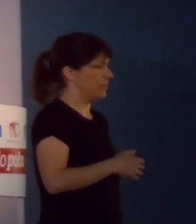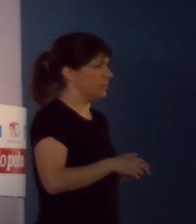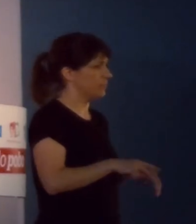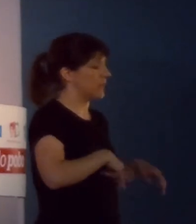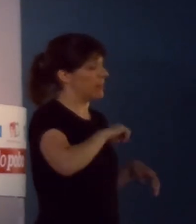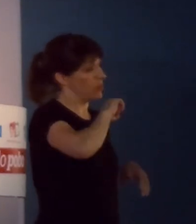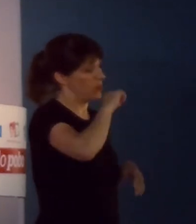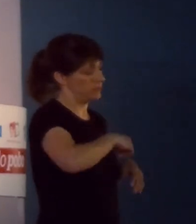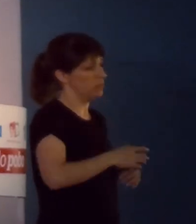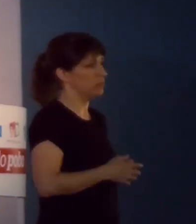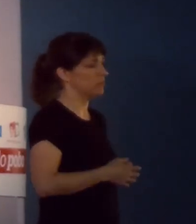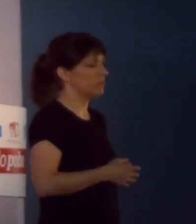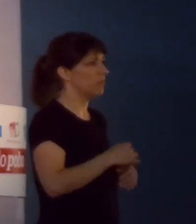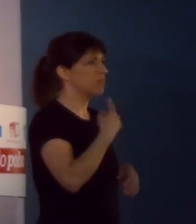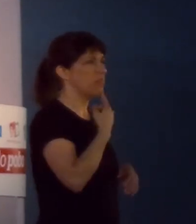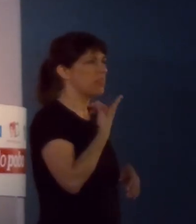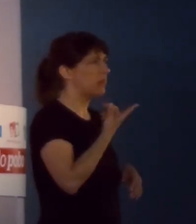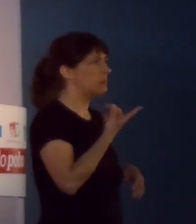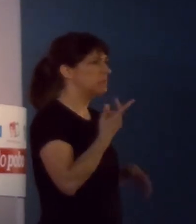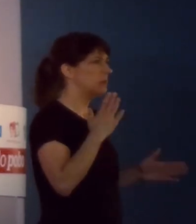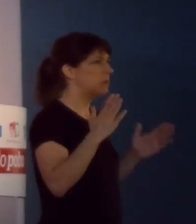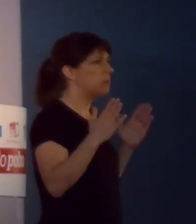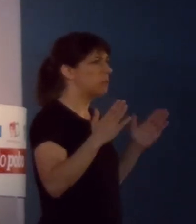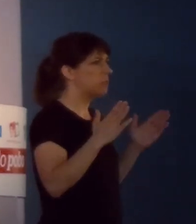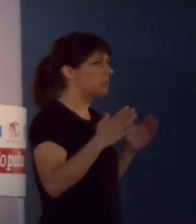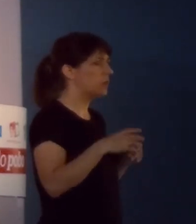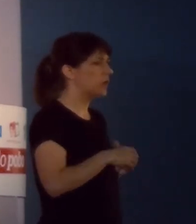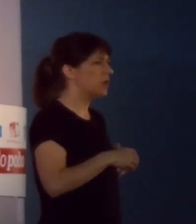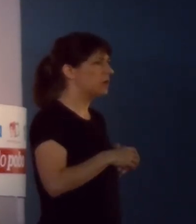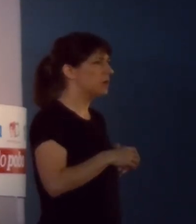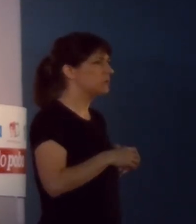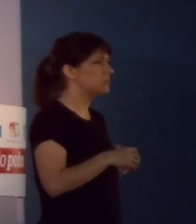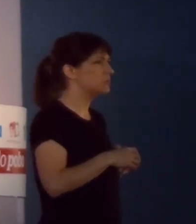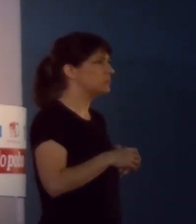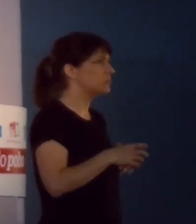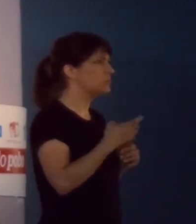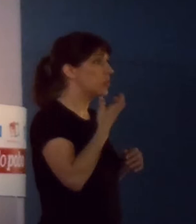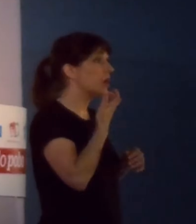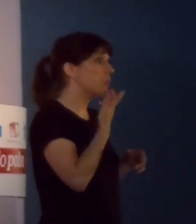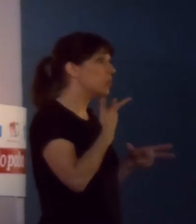Iba a decir, dende o nacionalismo organizado no BNG,